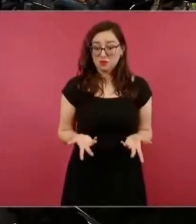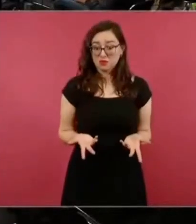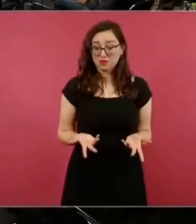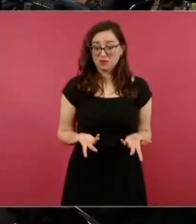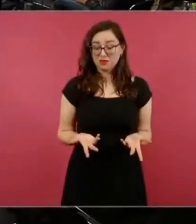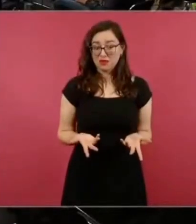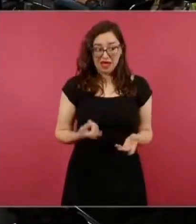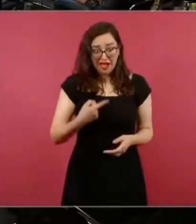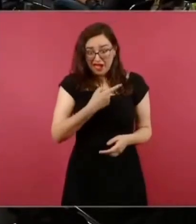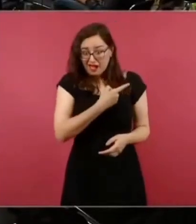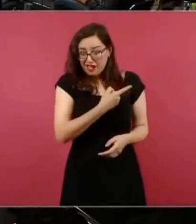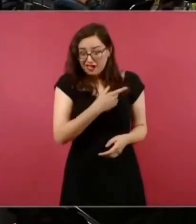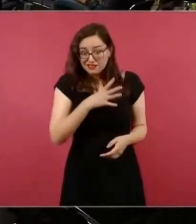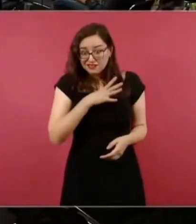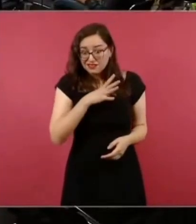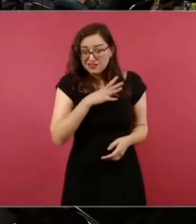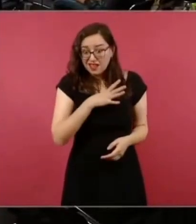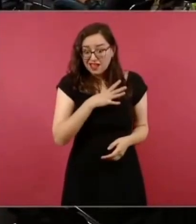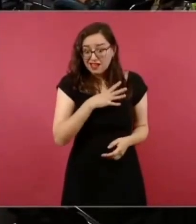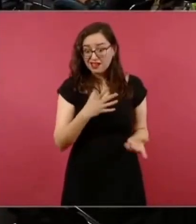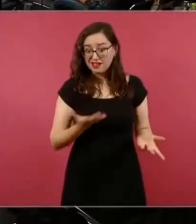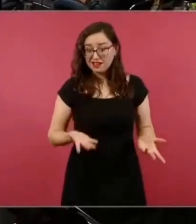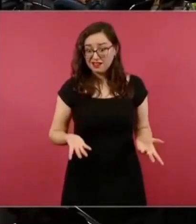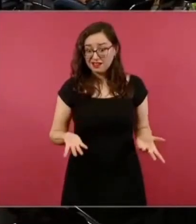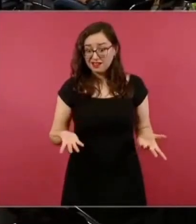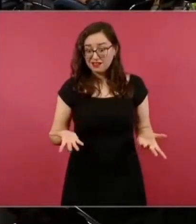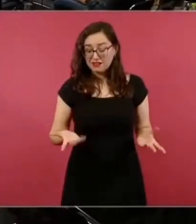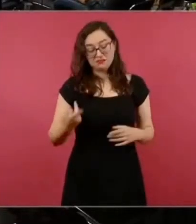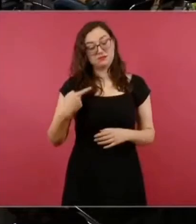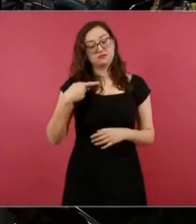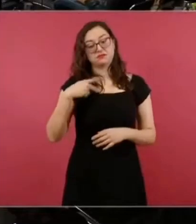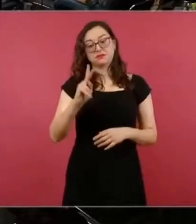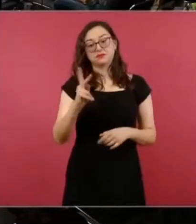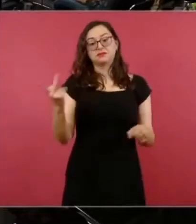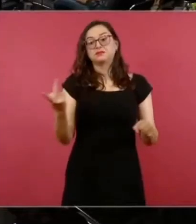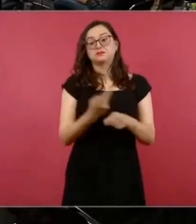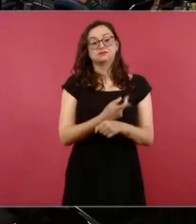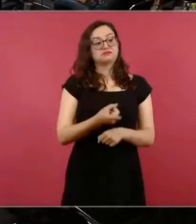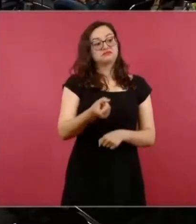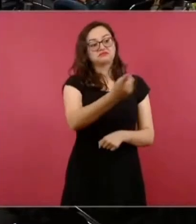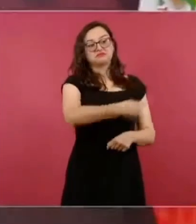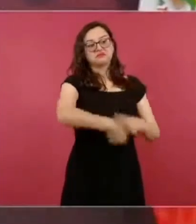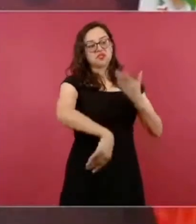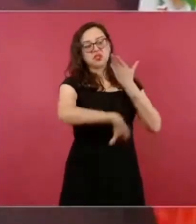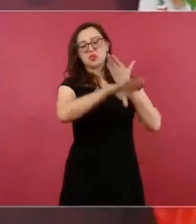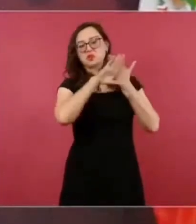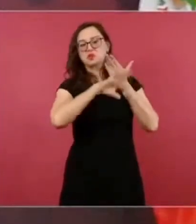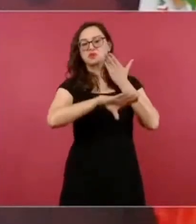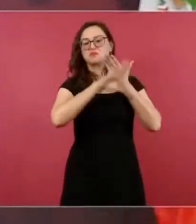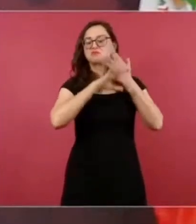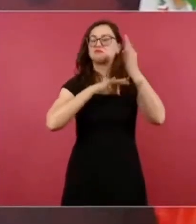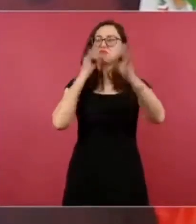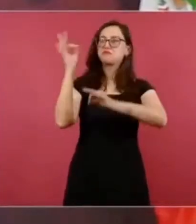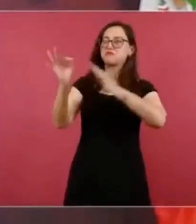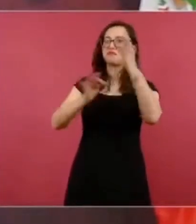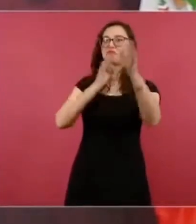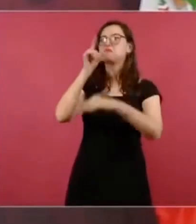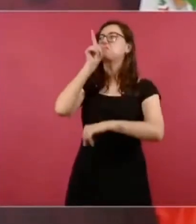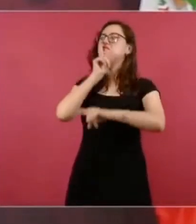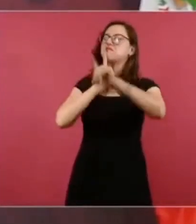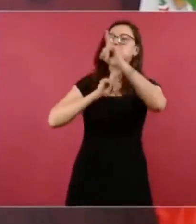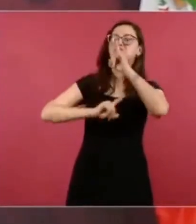han mentido mucho. Se ha hablado